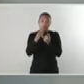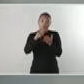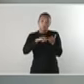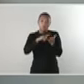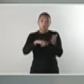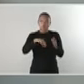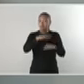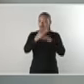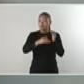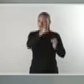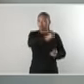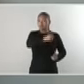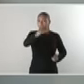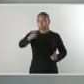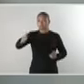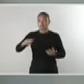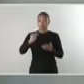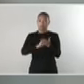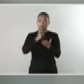uno de los tamaulipecos